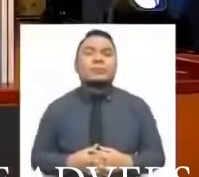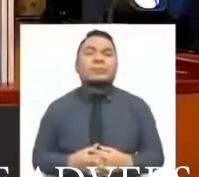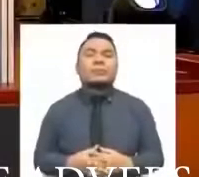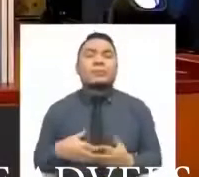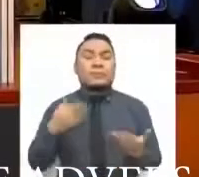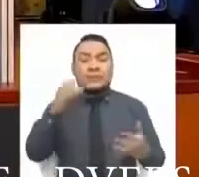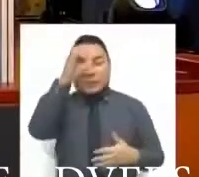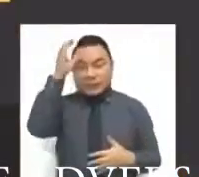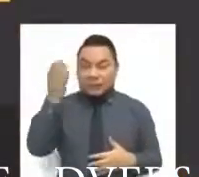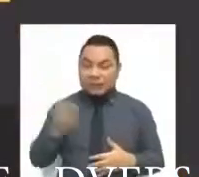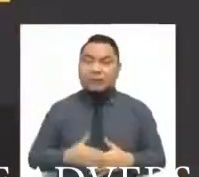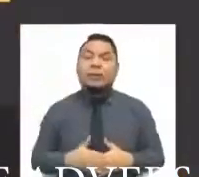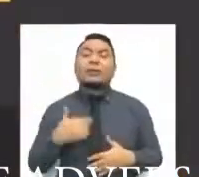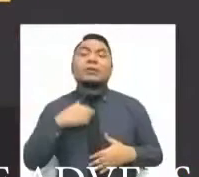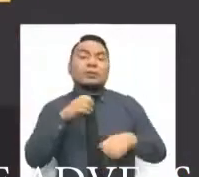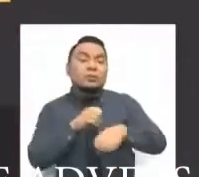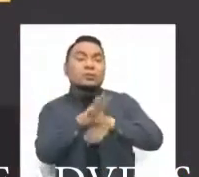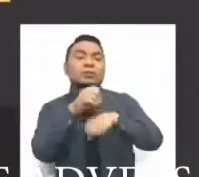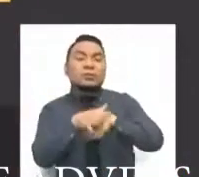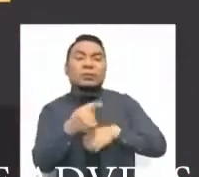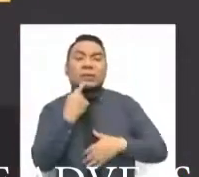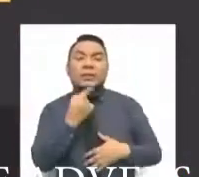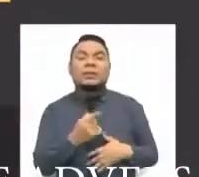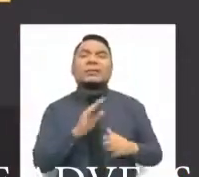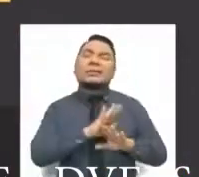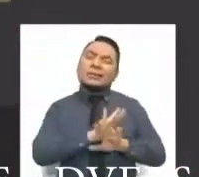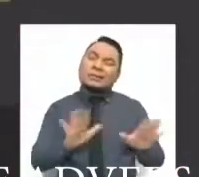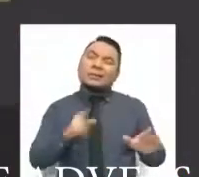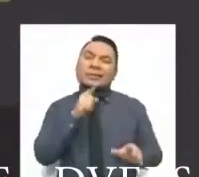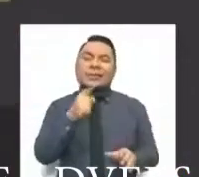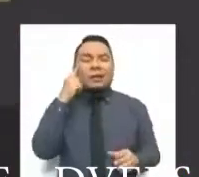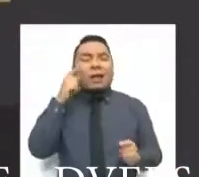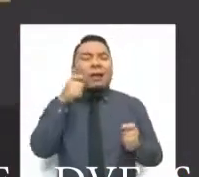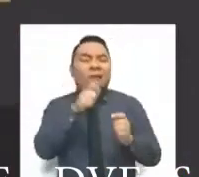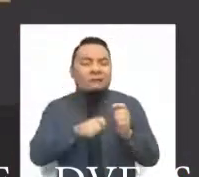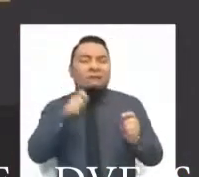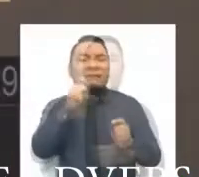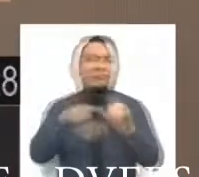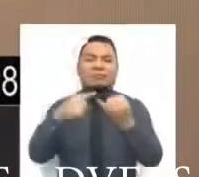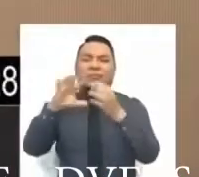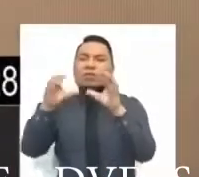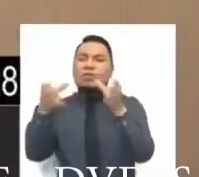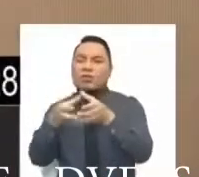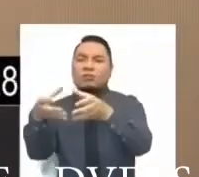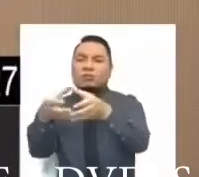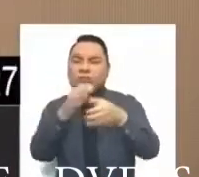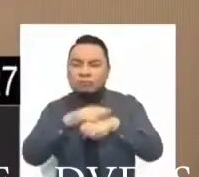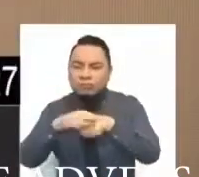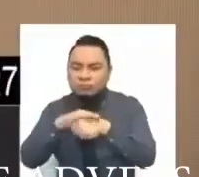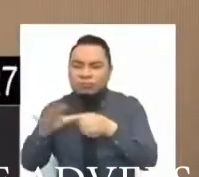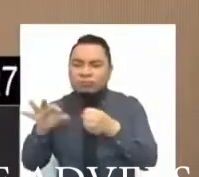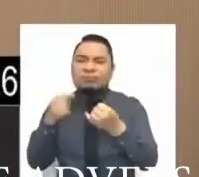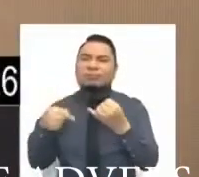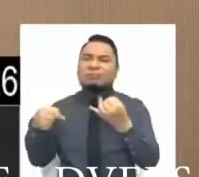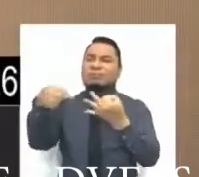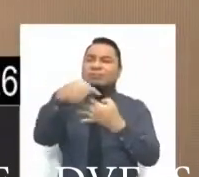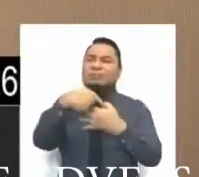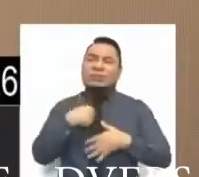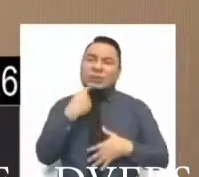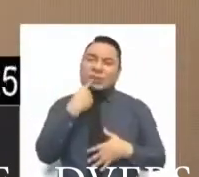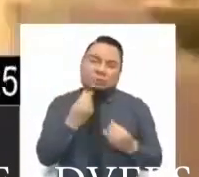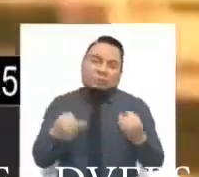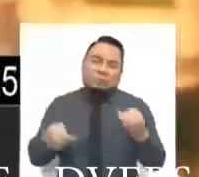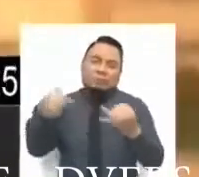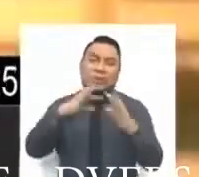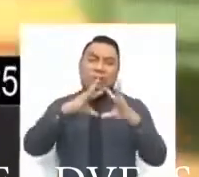¿Yo? Sugiero que usted trate de superar su obsesión con Cerrón. Si empiezo ahora